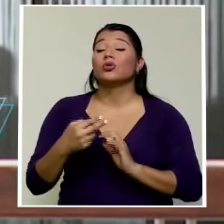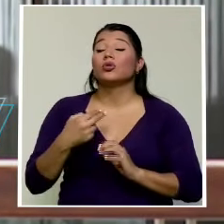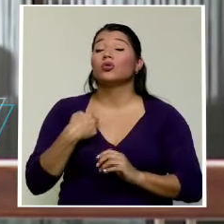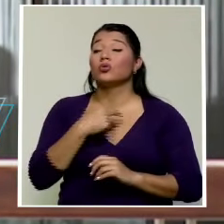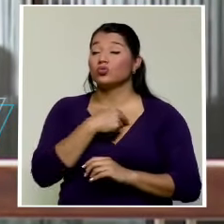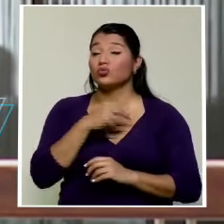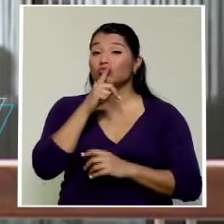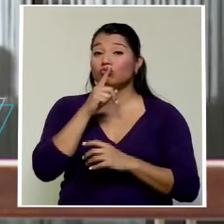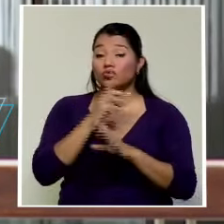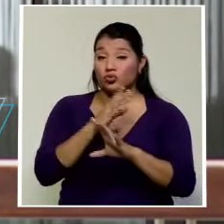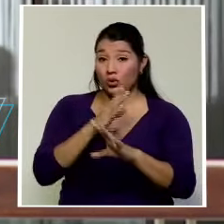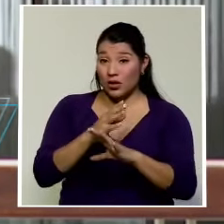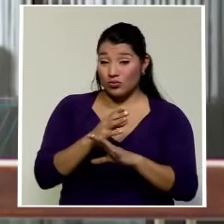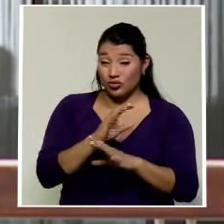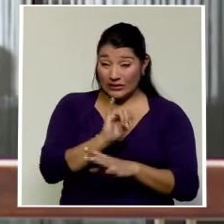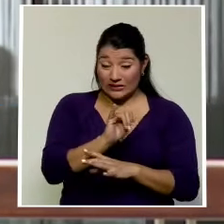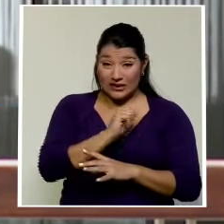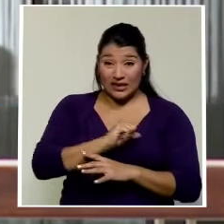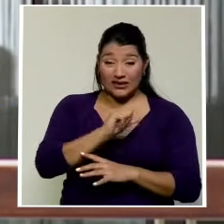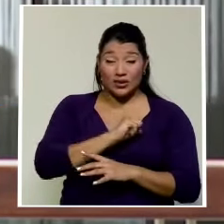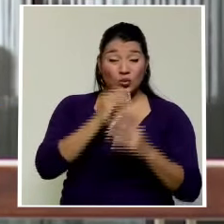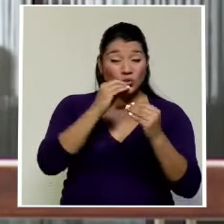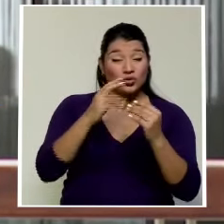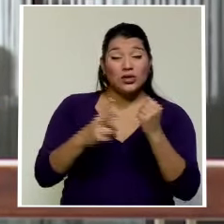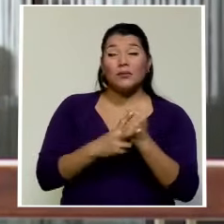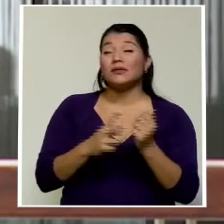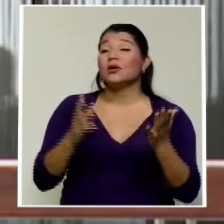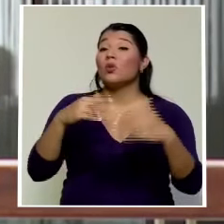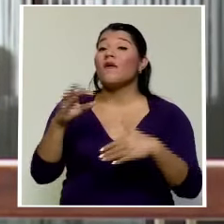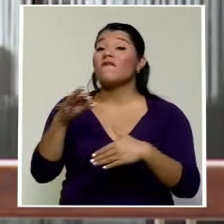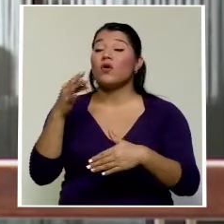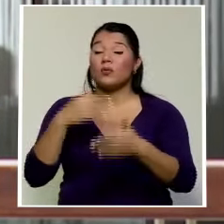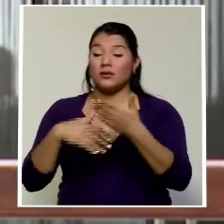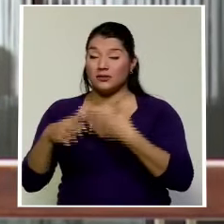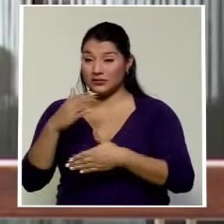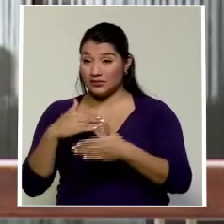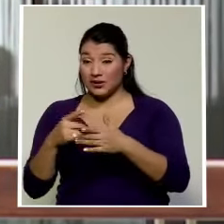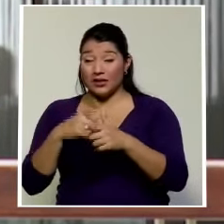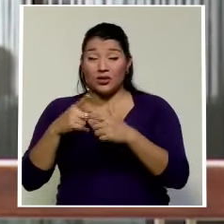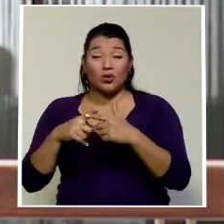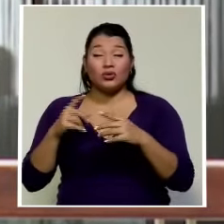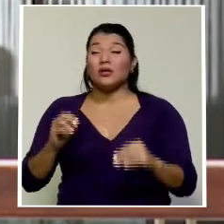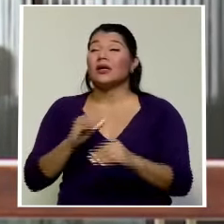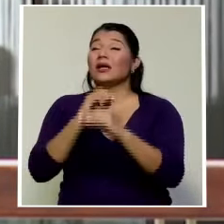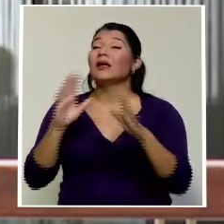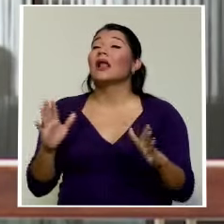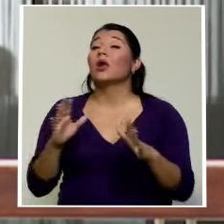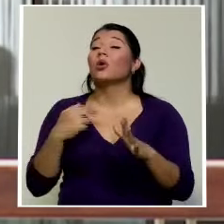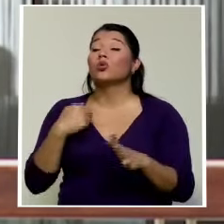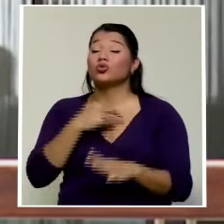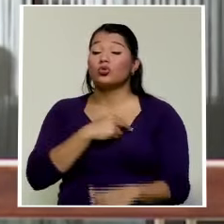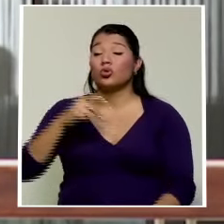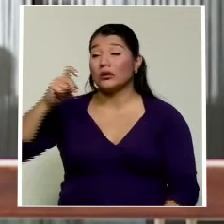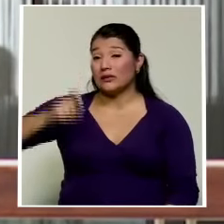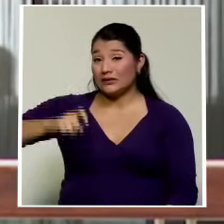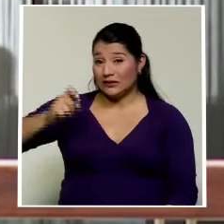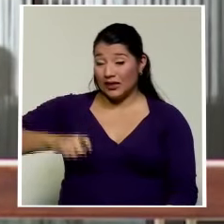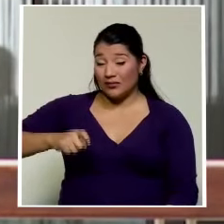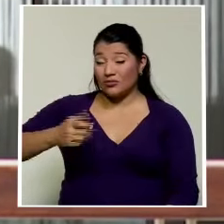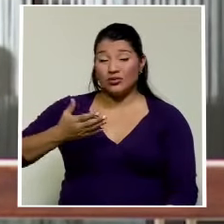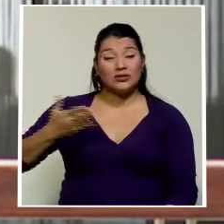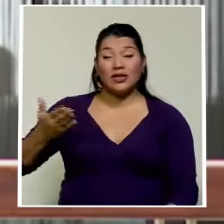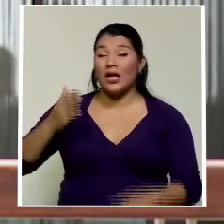en donde en muchos casos los daños son irreversibles. Por lo tanto, definitivamente ocupamos que